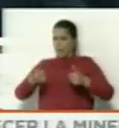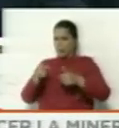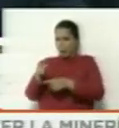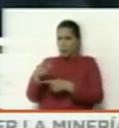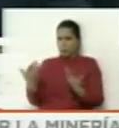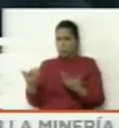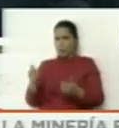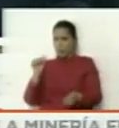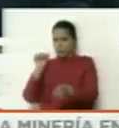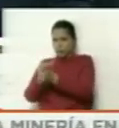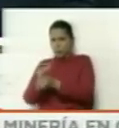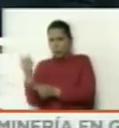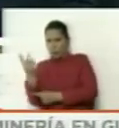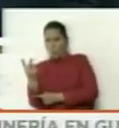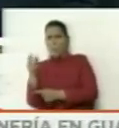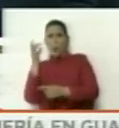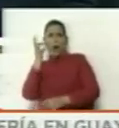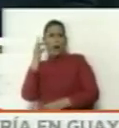Capturen a estas señoras.